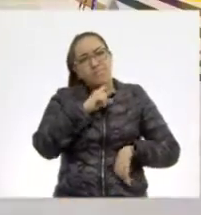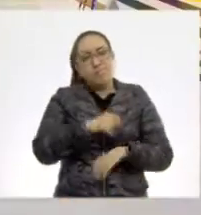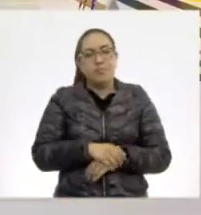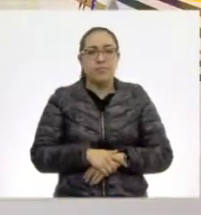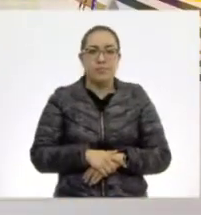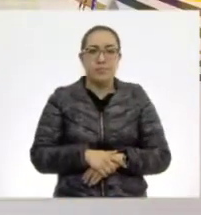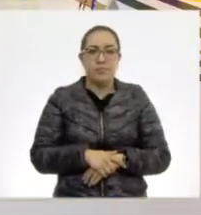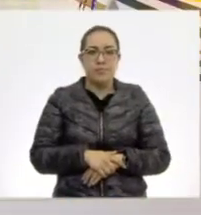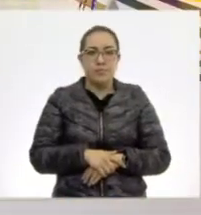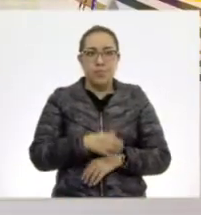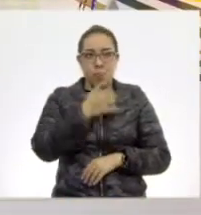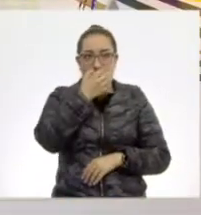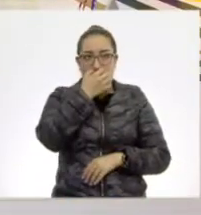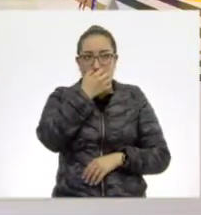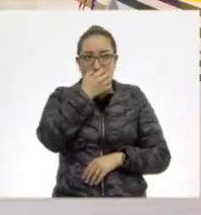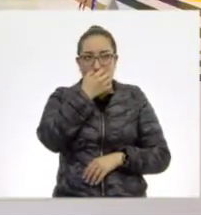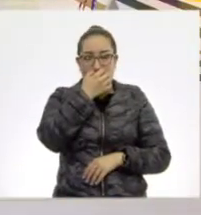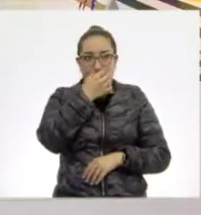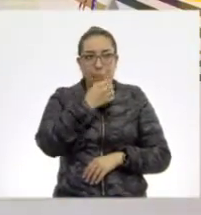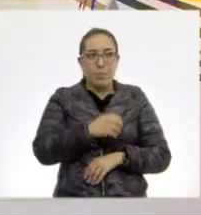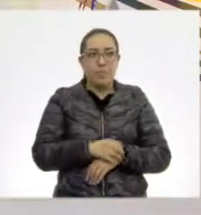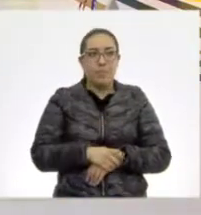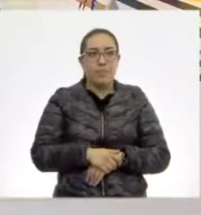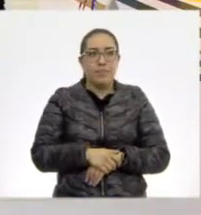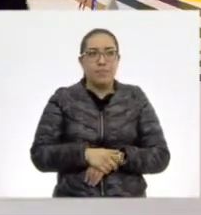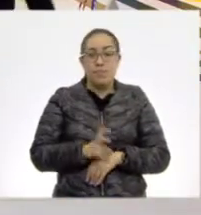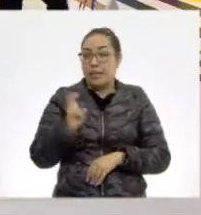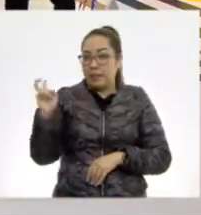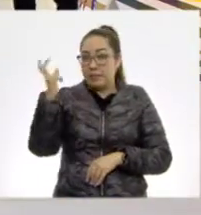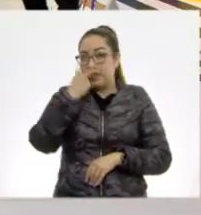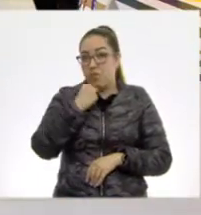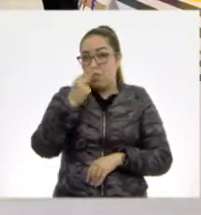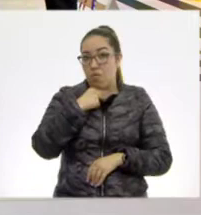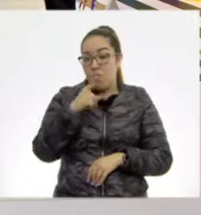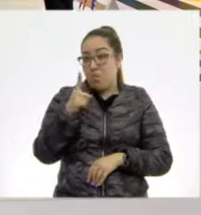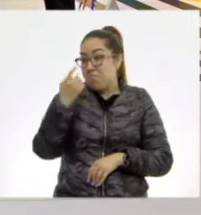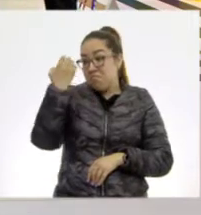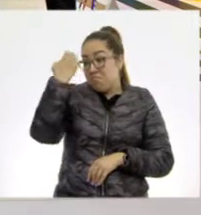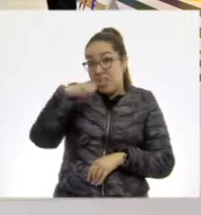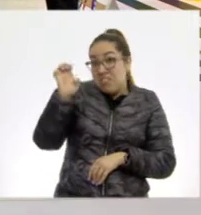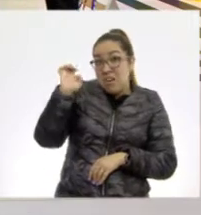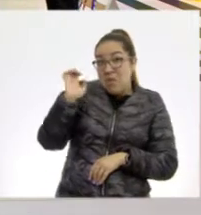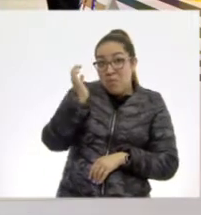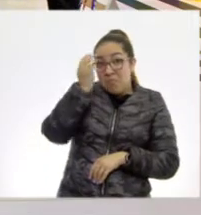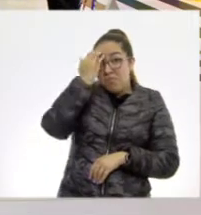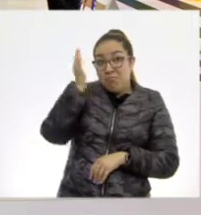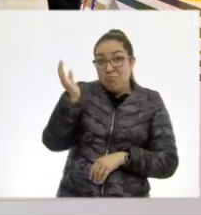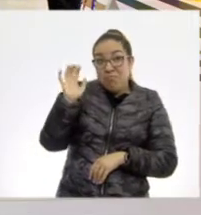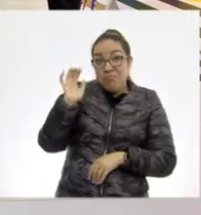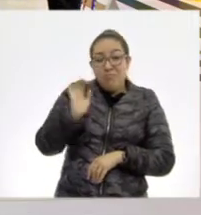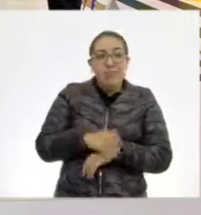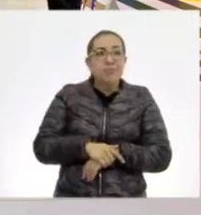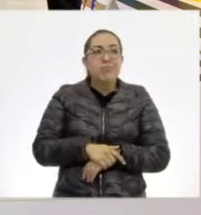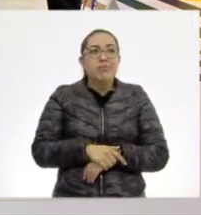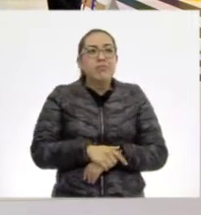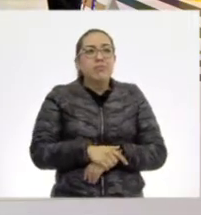colocaría por acá. Este va a ser el mensajero desconocido y yo lo voy a